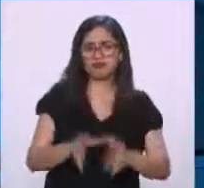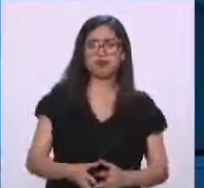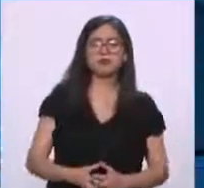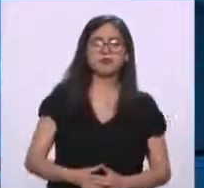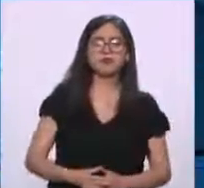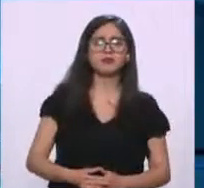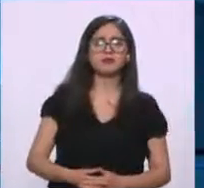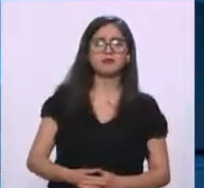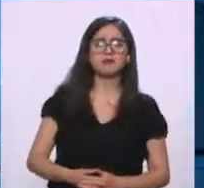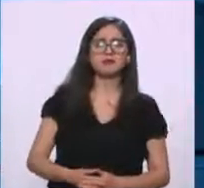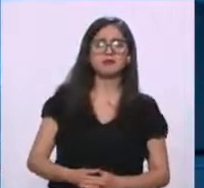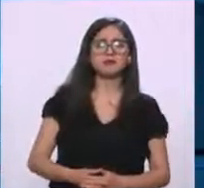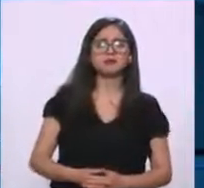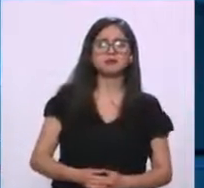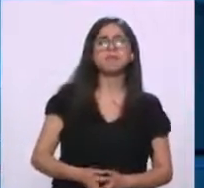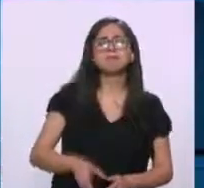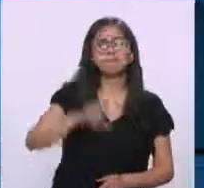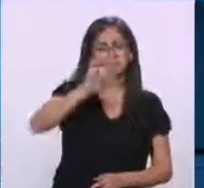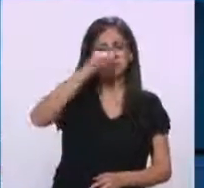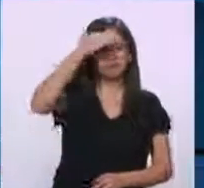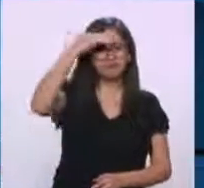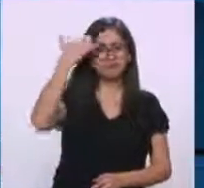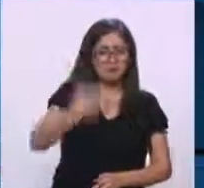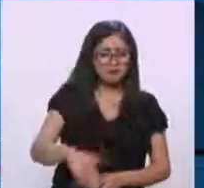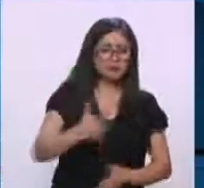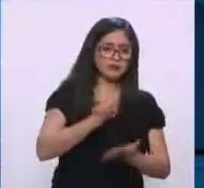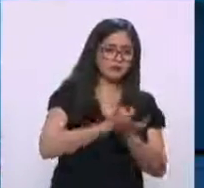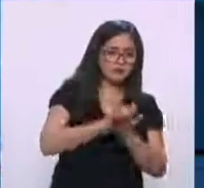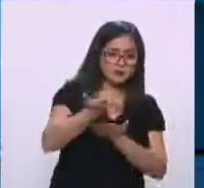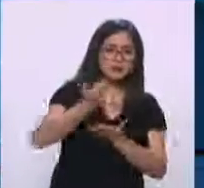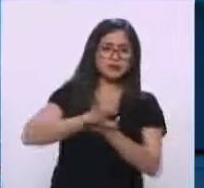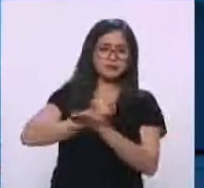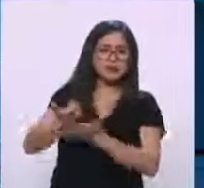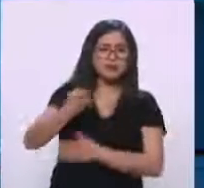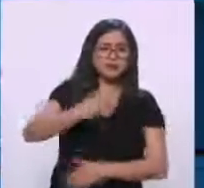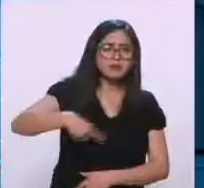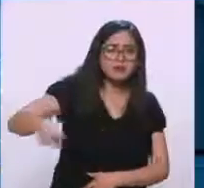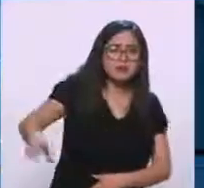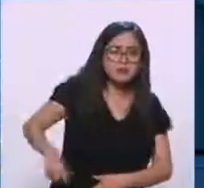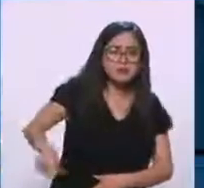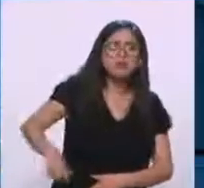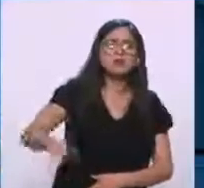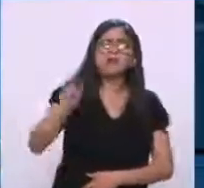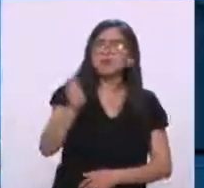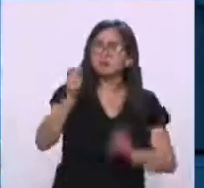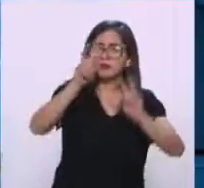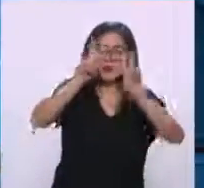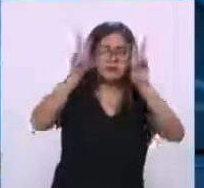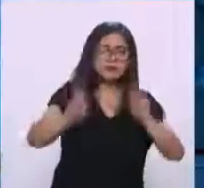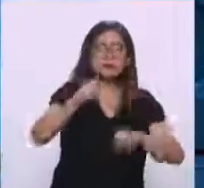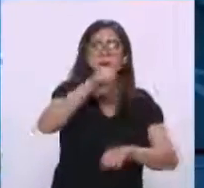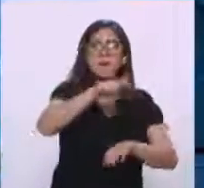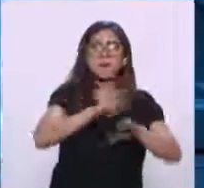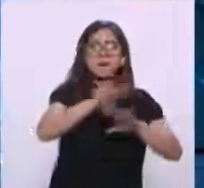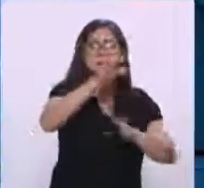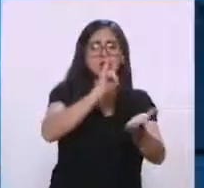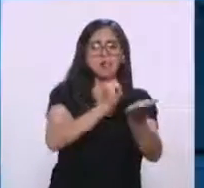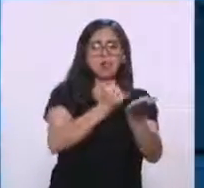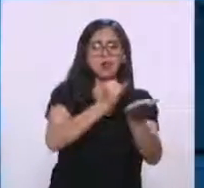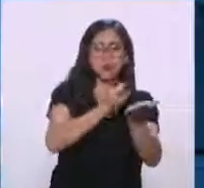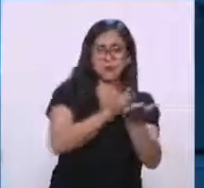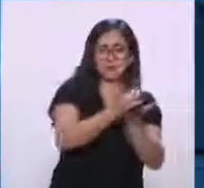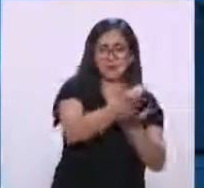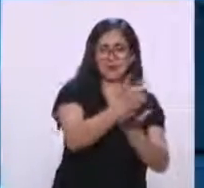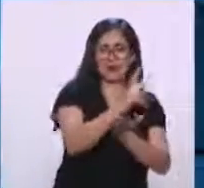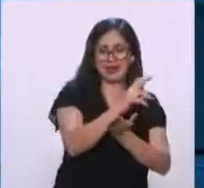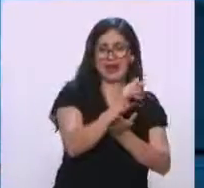también alrededor de una tercera parte de los ingresos tributarios del gobierno vienen del impuesto sobre la renta. Entonces, pues aquí hay, o sea,